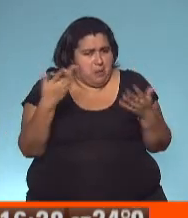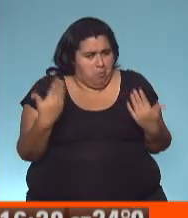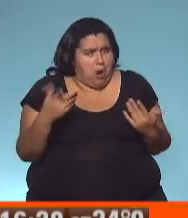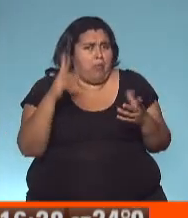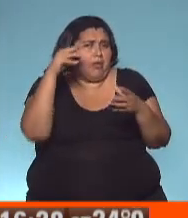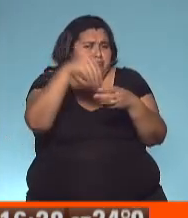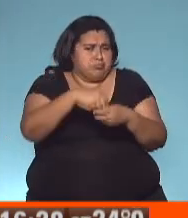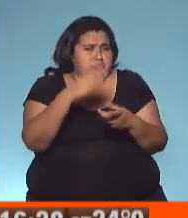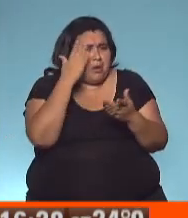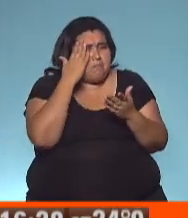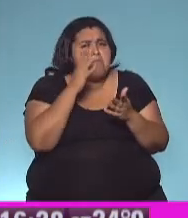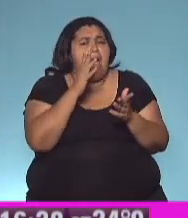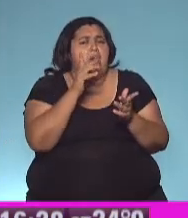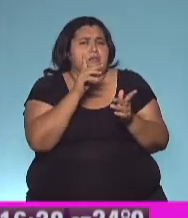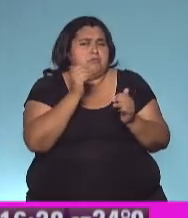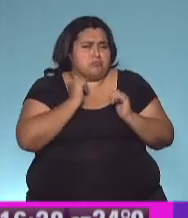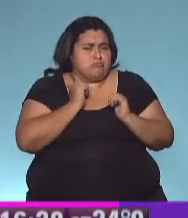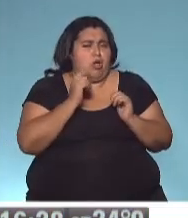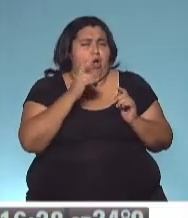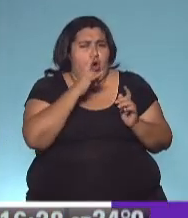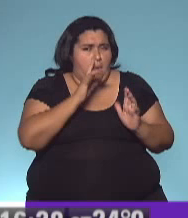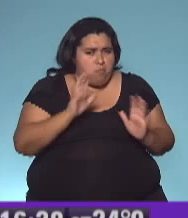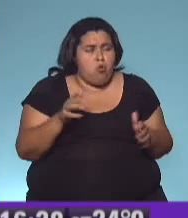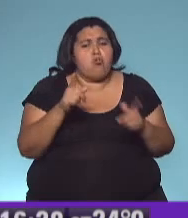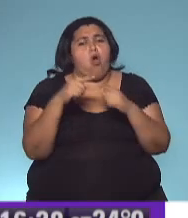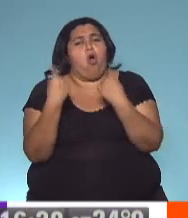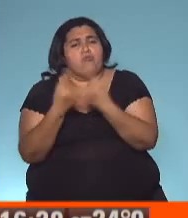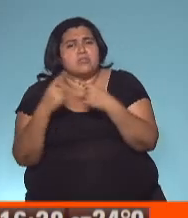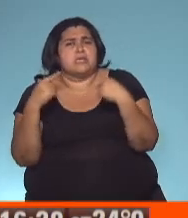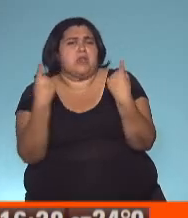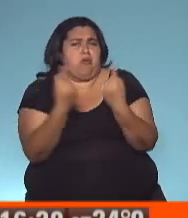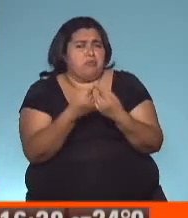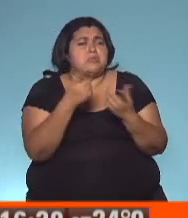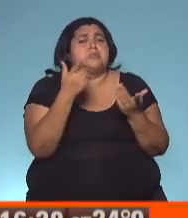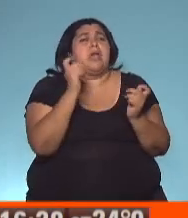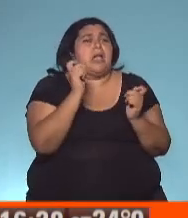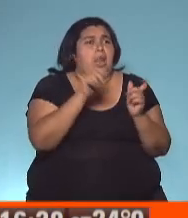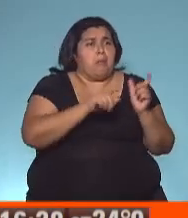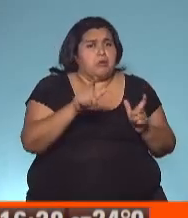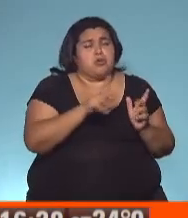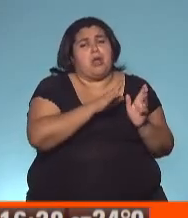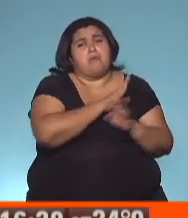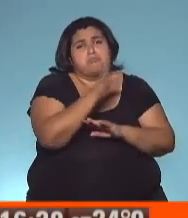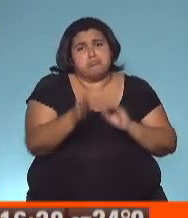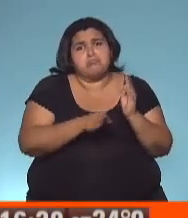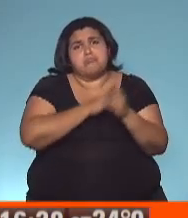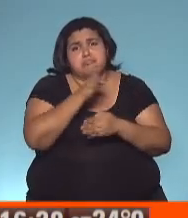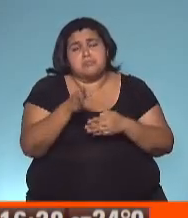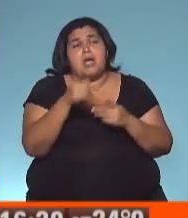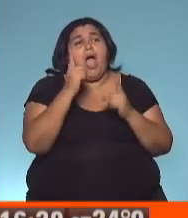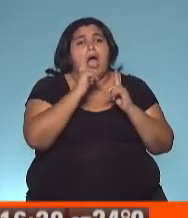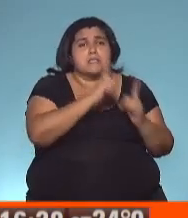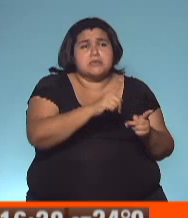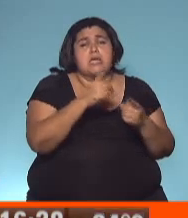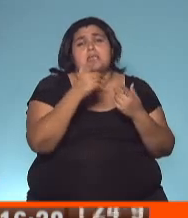estar cómodos, las oficinas que están ahí para que puedan quienes estén asistiendo